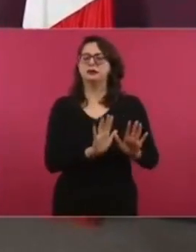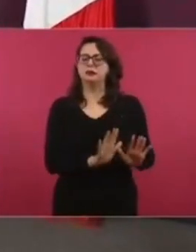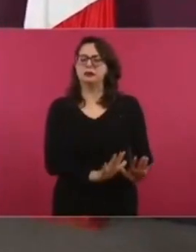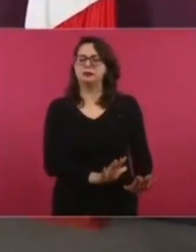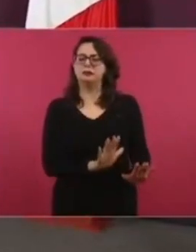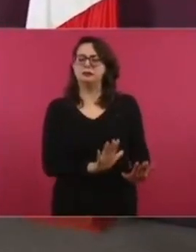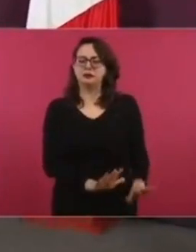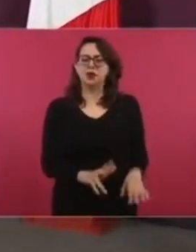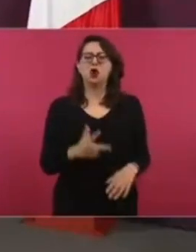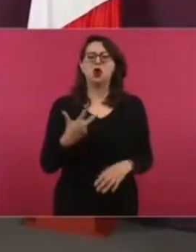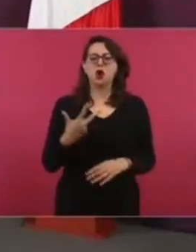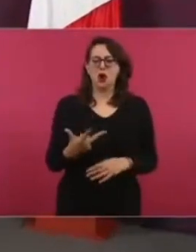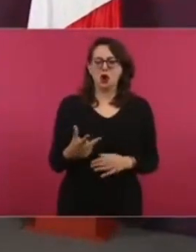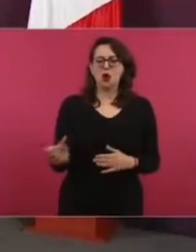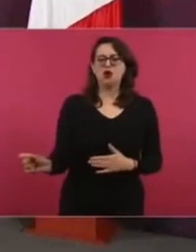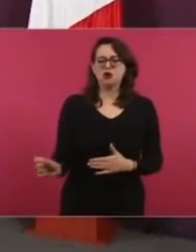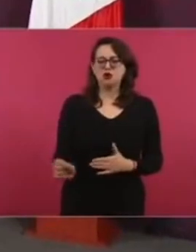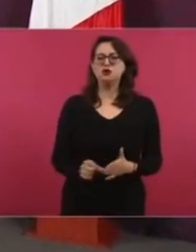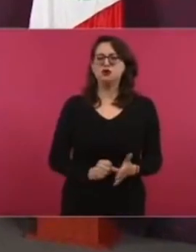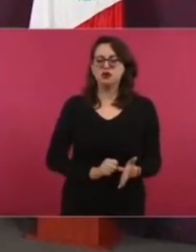ocho meses